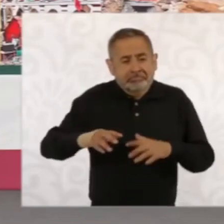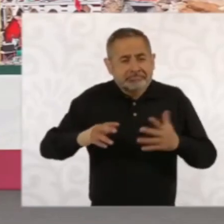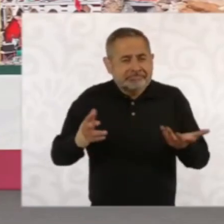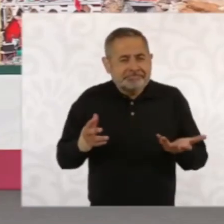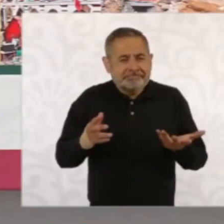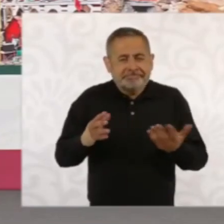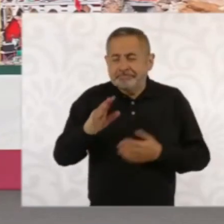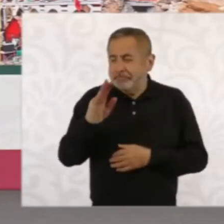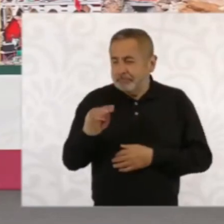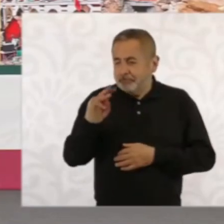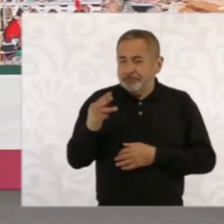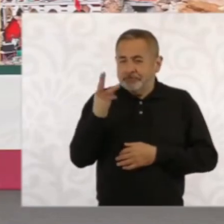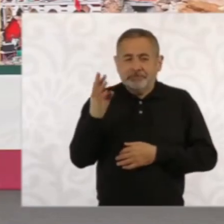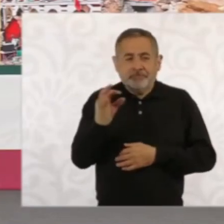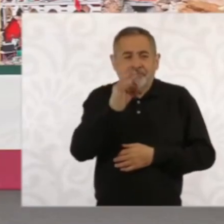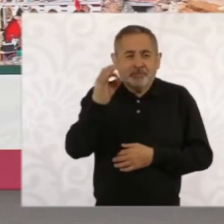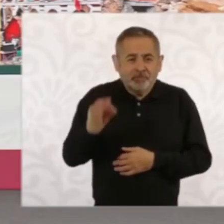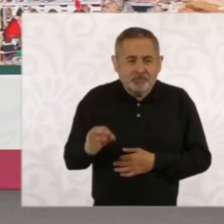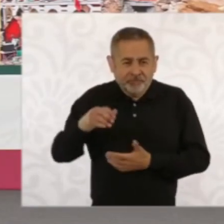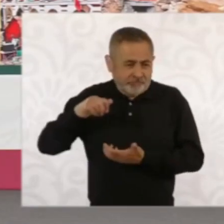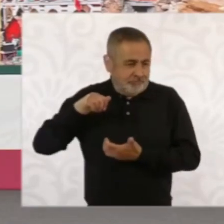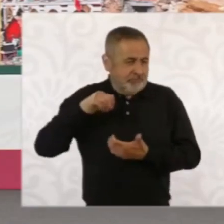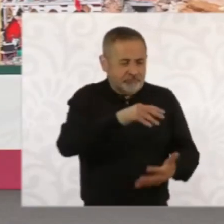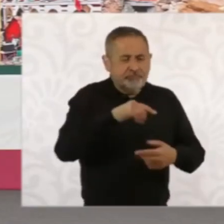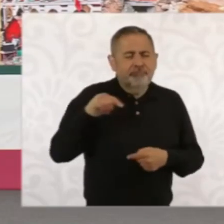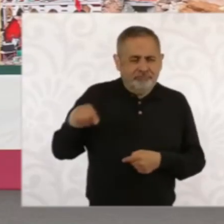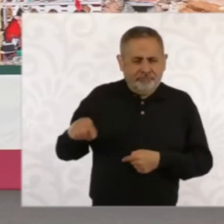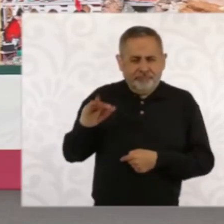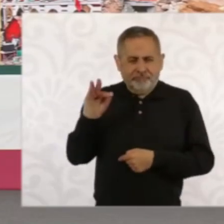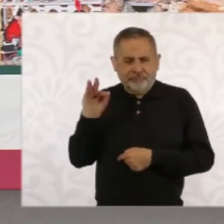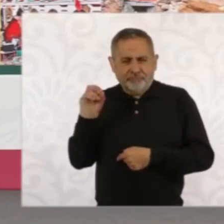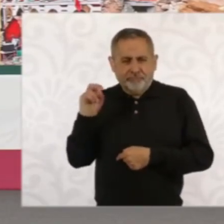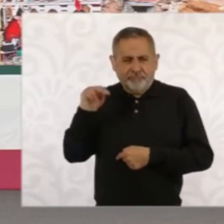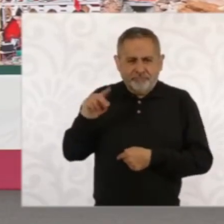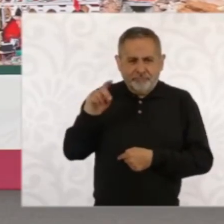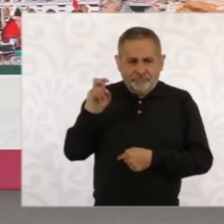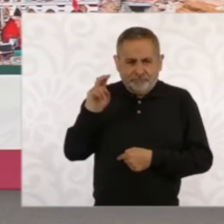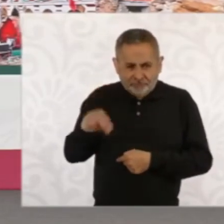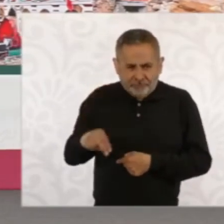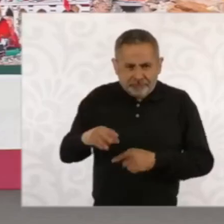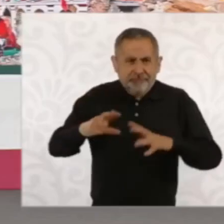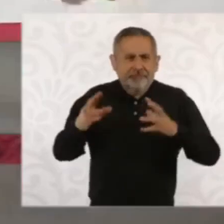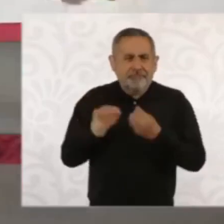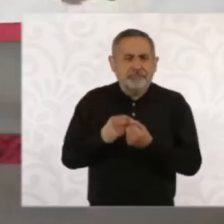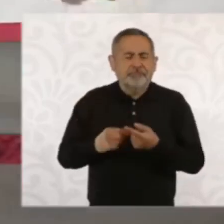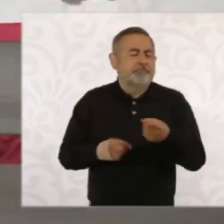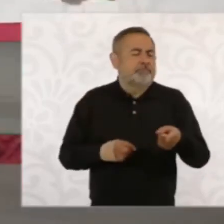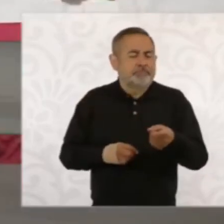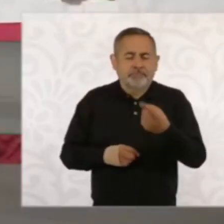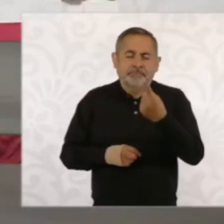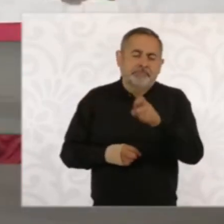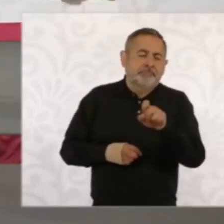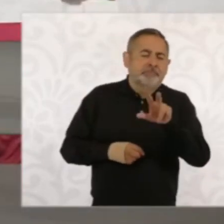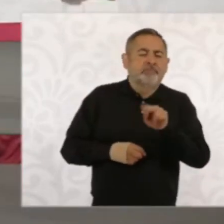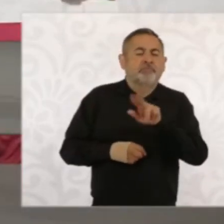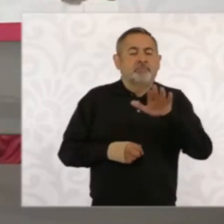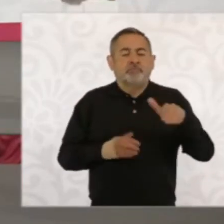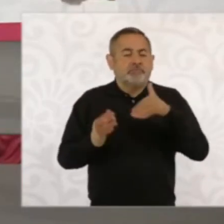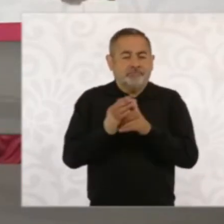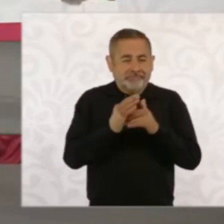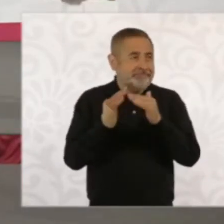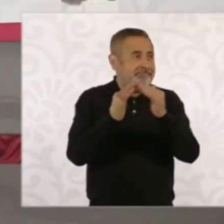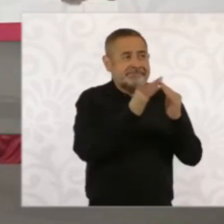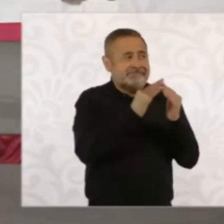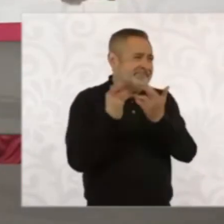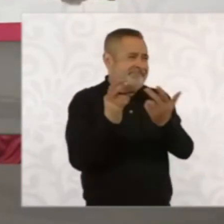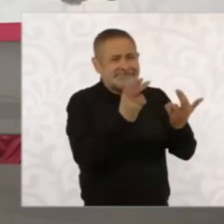el 93% todo vino del Fonden. SEDATU invirtió en 168,000 viviendas